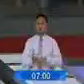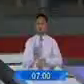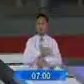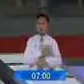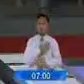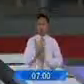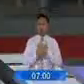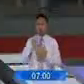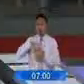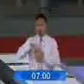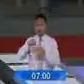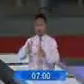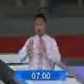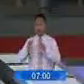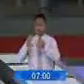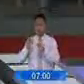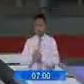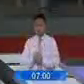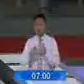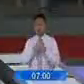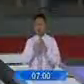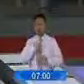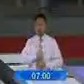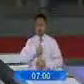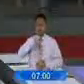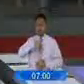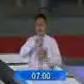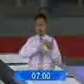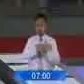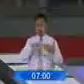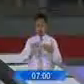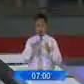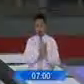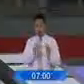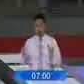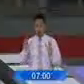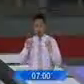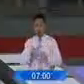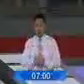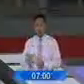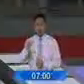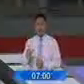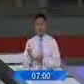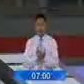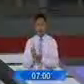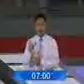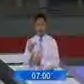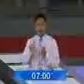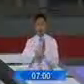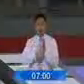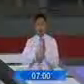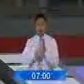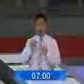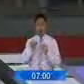El proceso electoral del 7 de febrero, el registro civil anunció que extenderá sus horarios de atención para cubrir la demanda de su servicio de cedulación y evitar